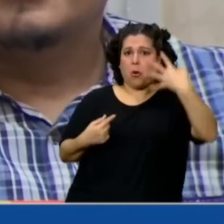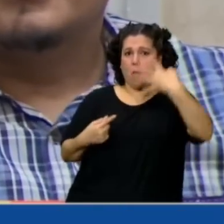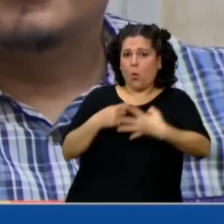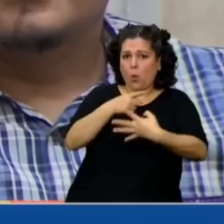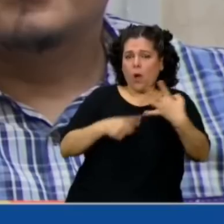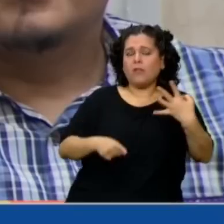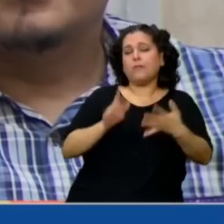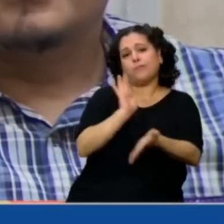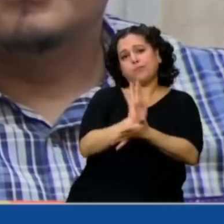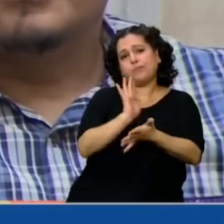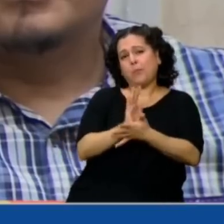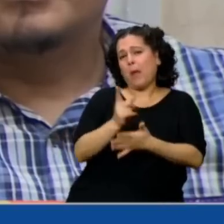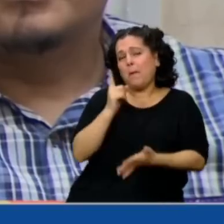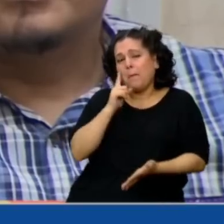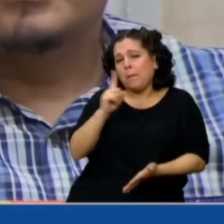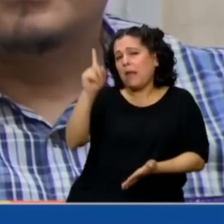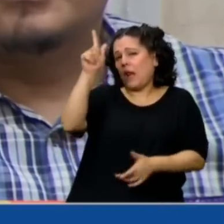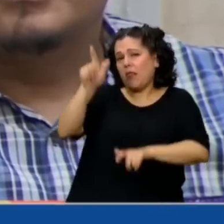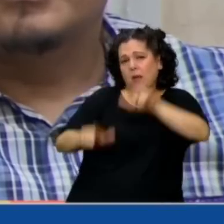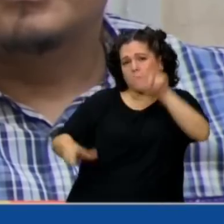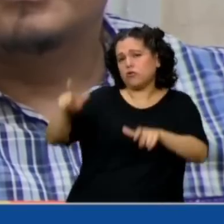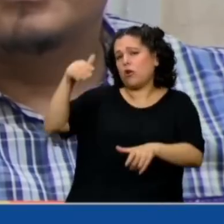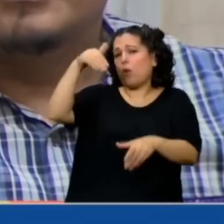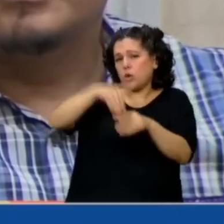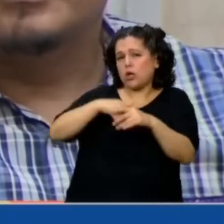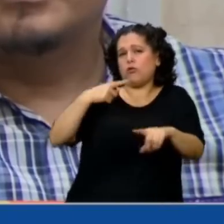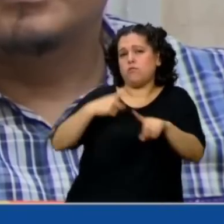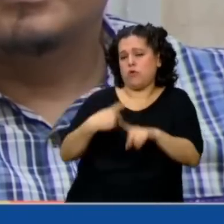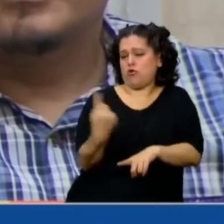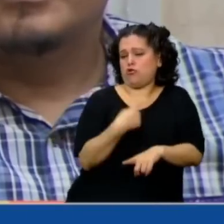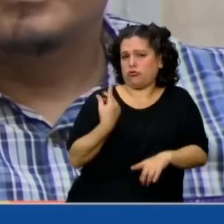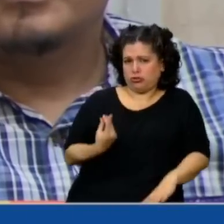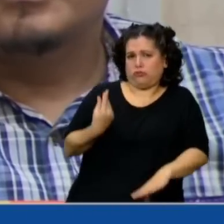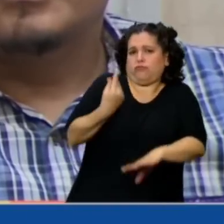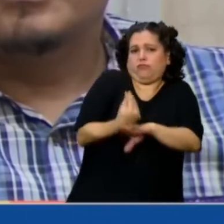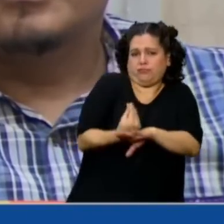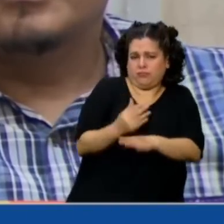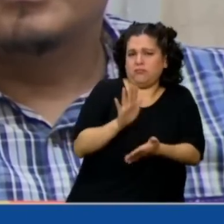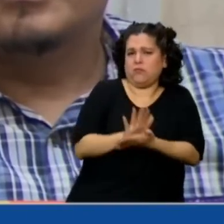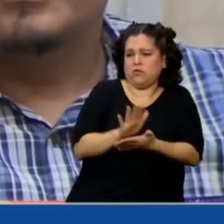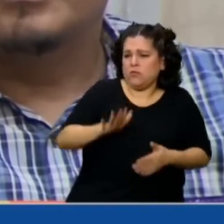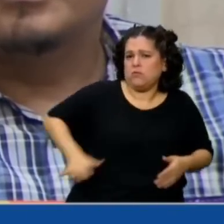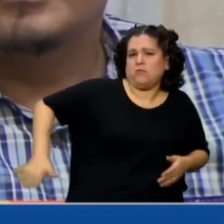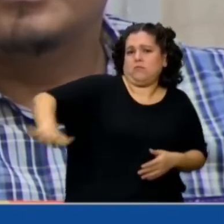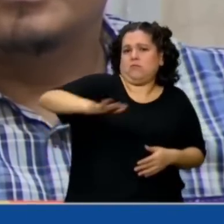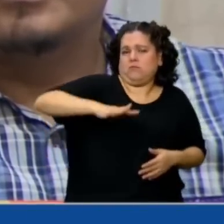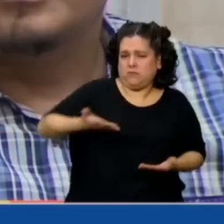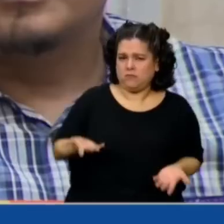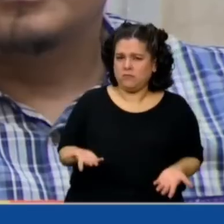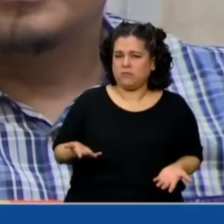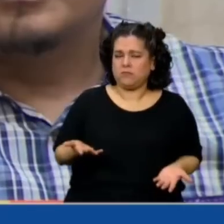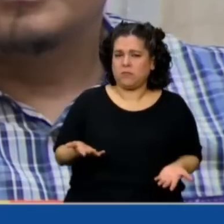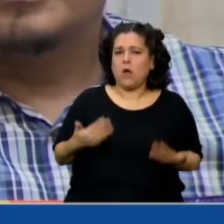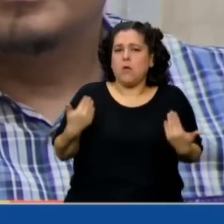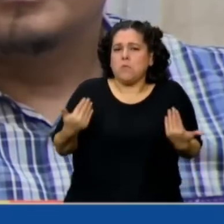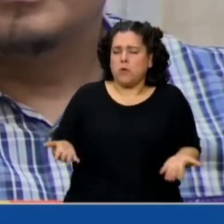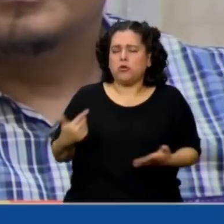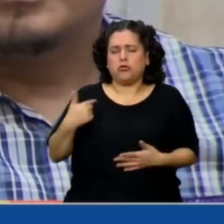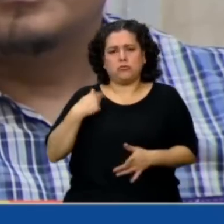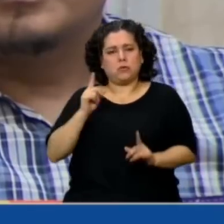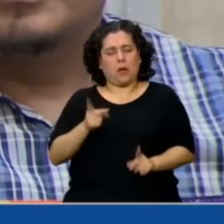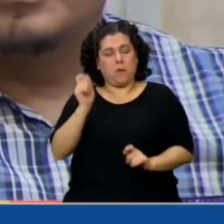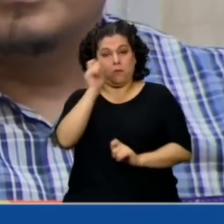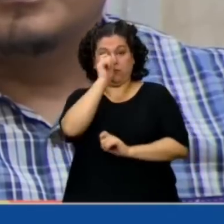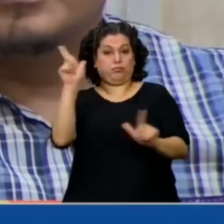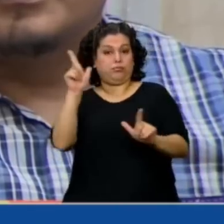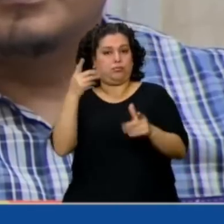de miles que en todo el país nos votaron para que estemos acá. Pero más allá de eso, hay algo que llama la atención, que